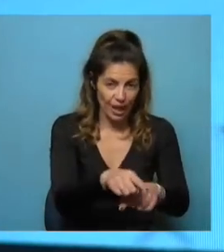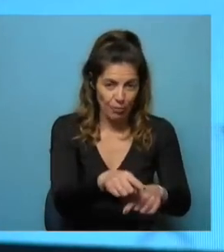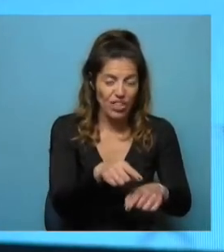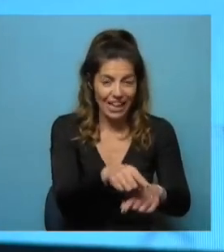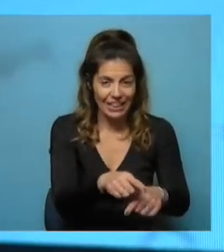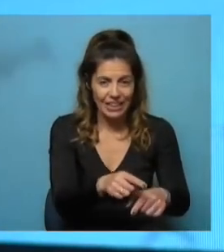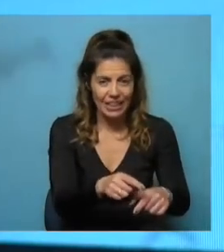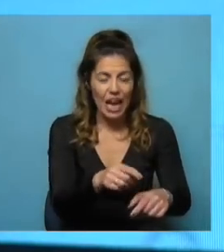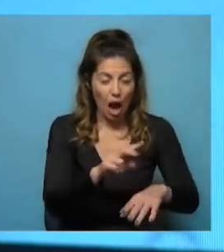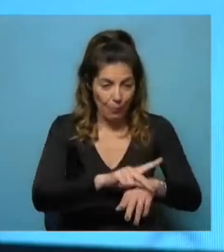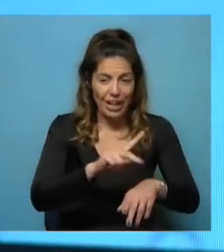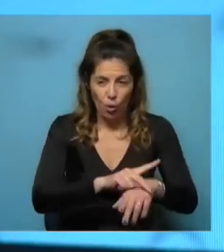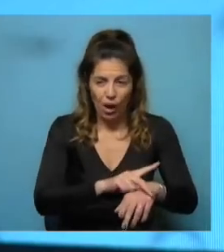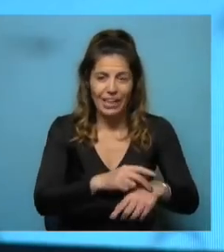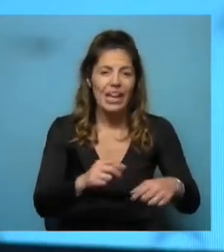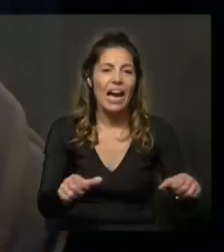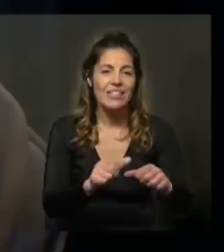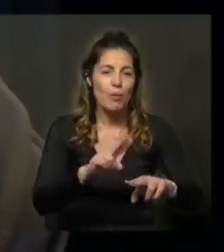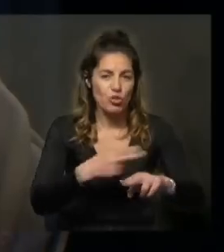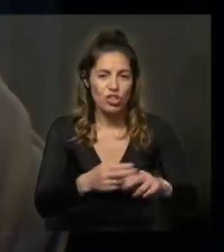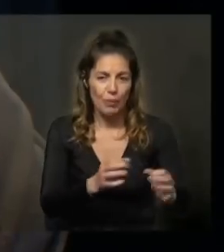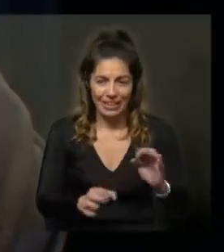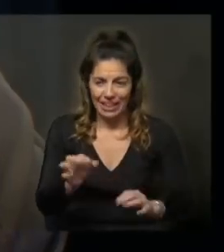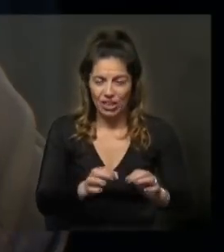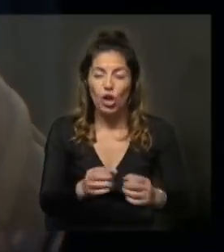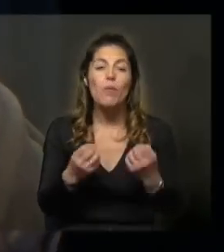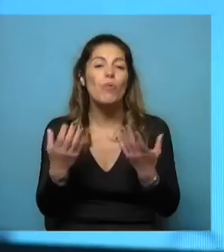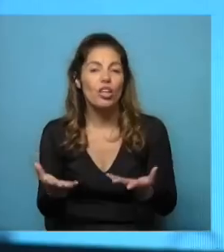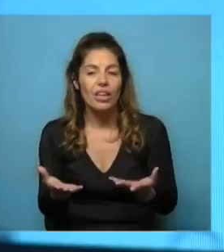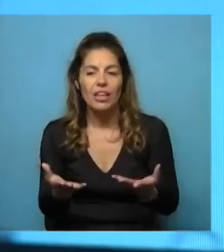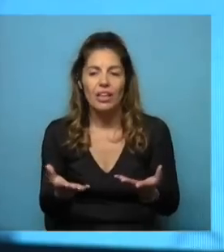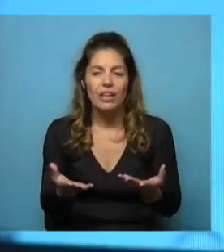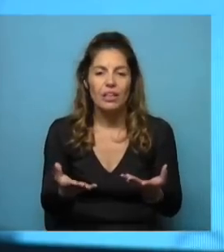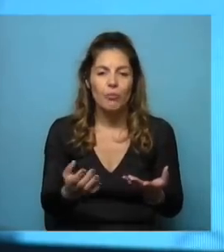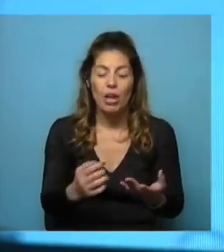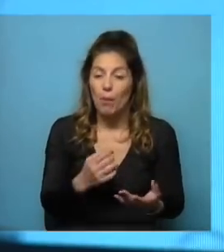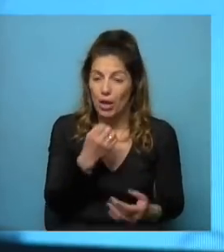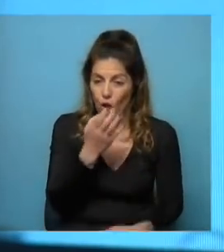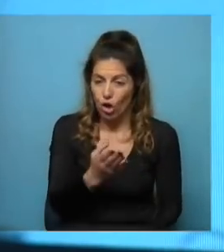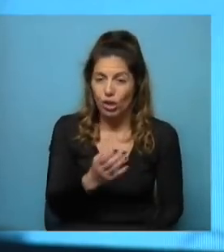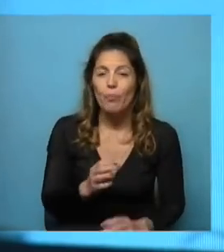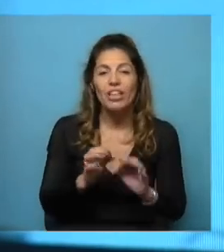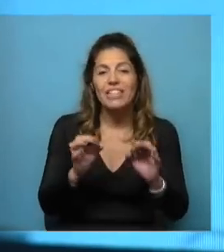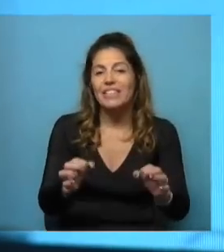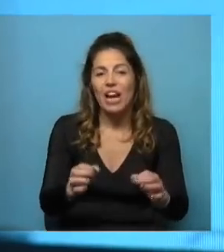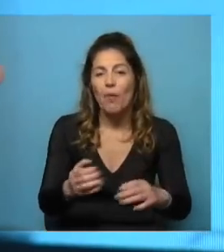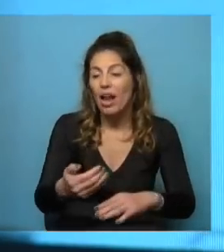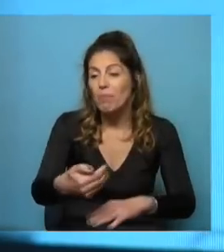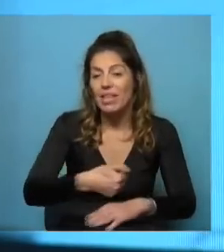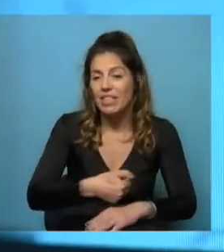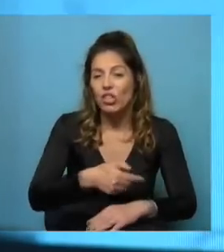vez para Paraguay Y por qué porque les convenía no porque llegaba el pedido